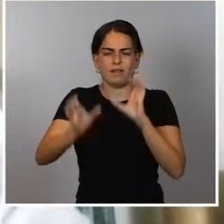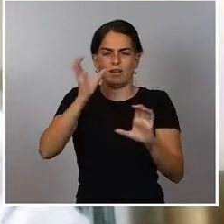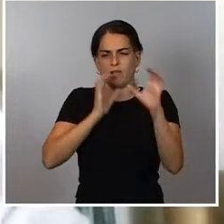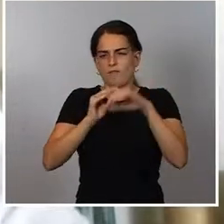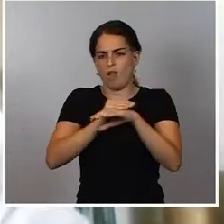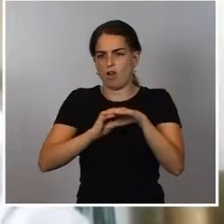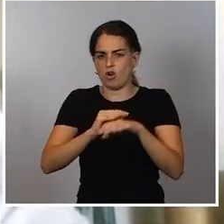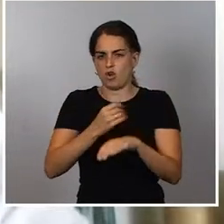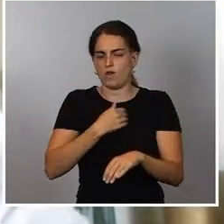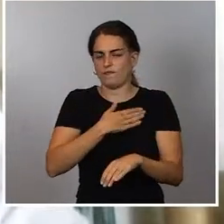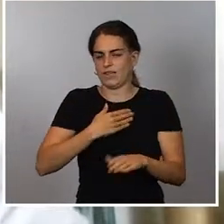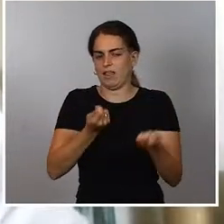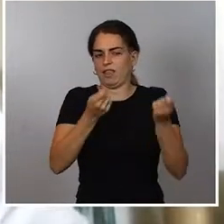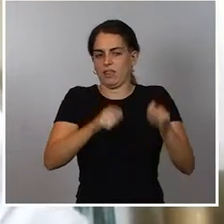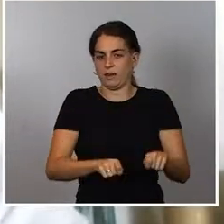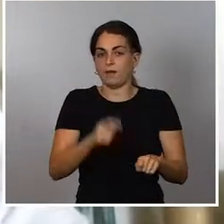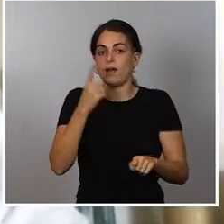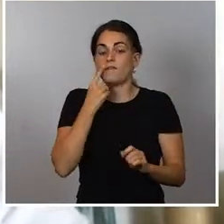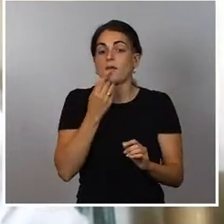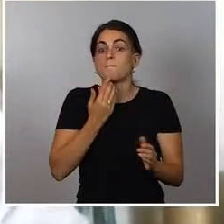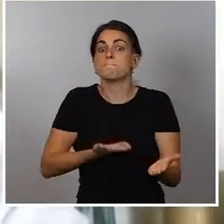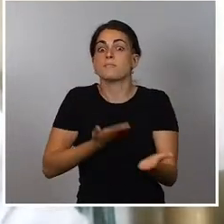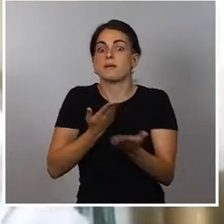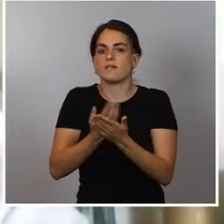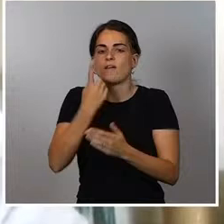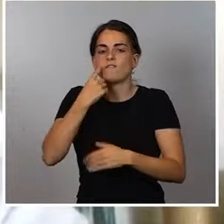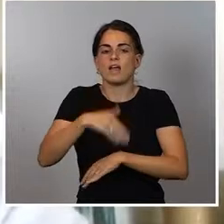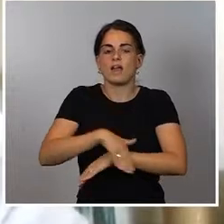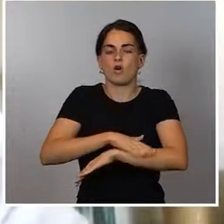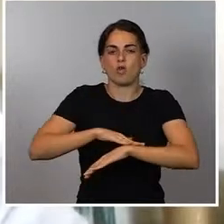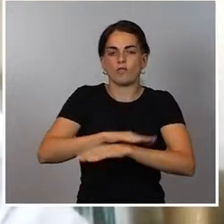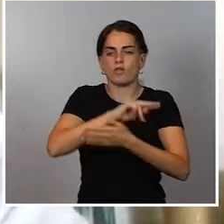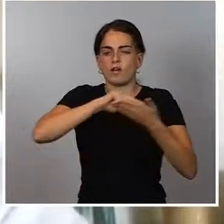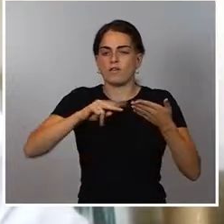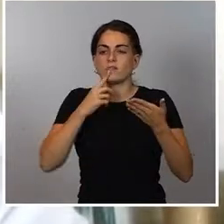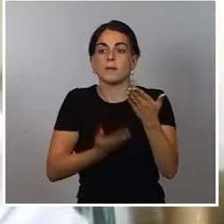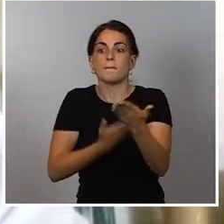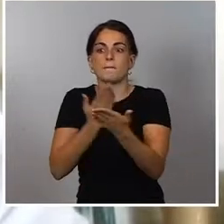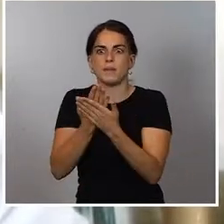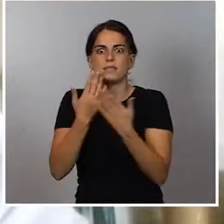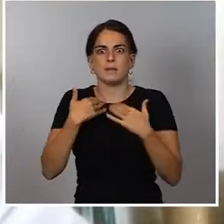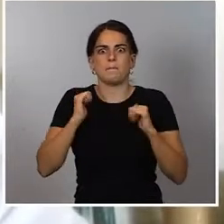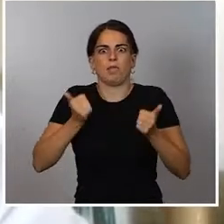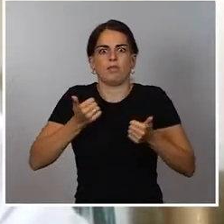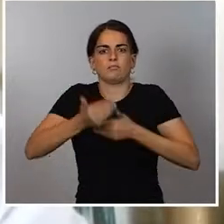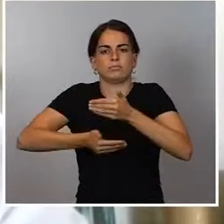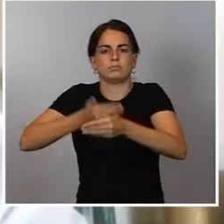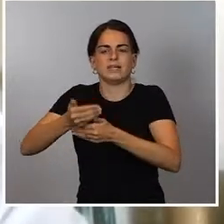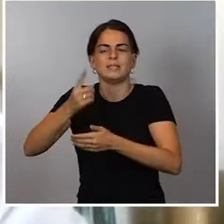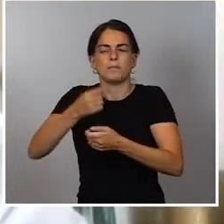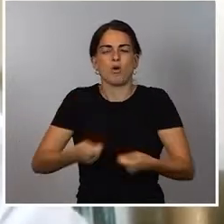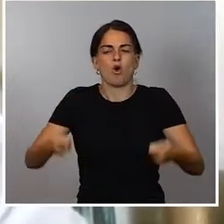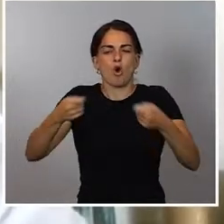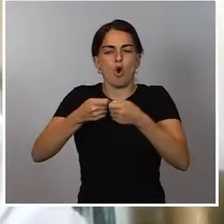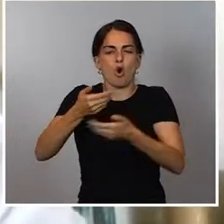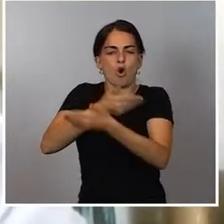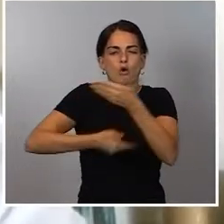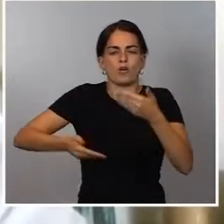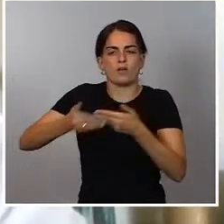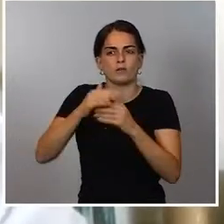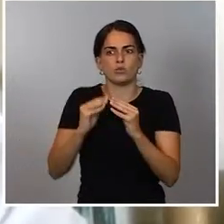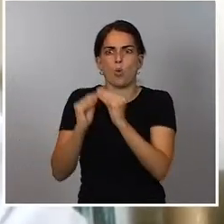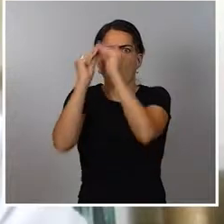estas medidas que se ponen en marcha en galicia y también si se pusieron sobre las mismas medidas coordinadas para para que fueran iguales en todo el territorio